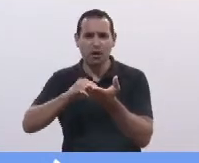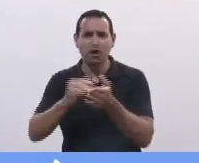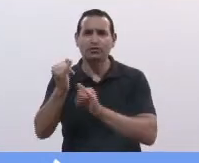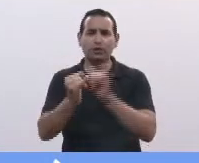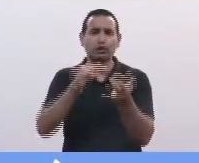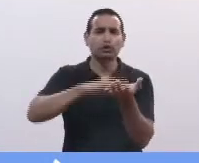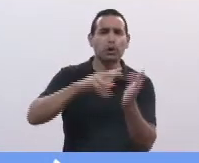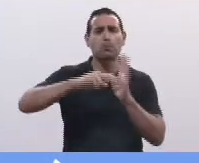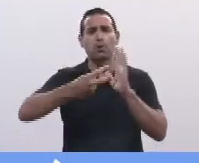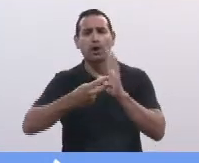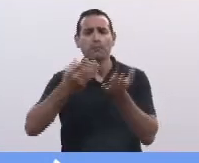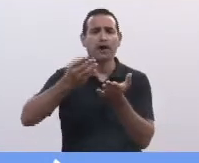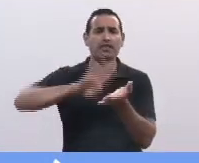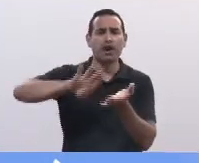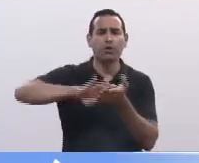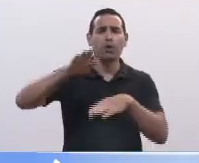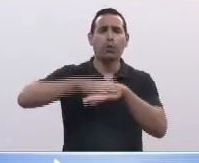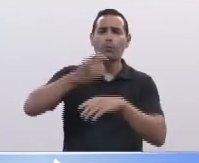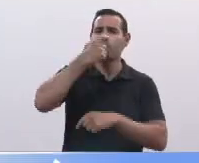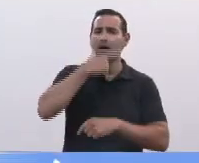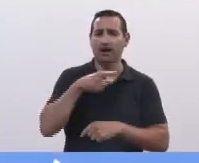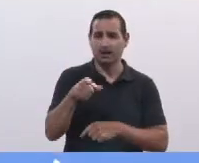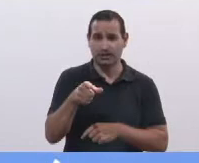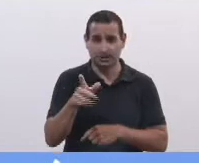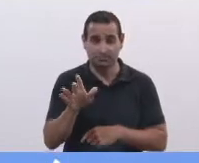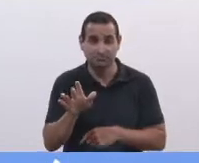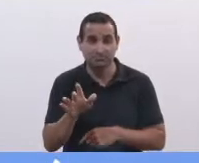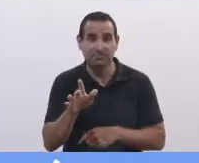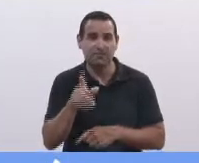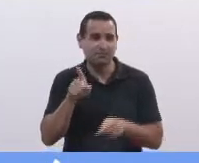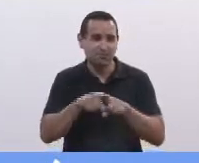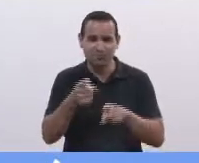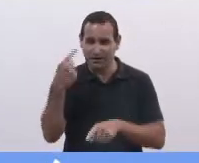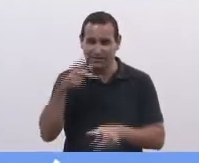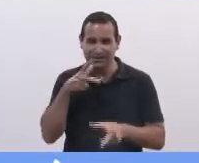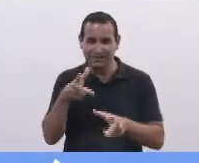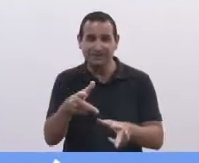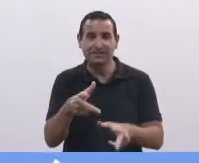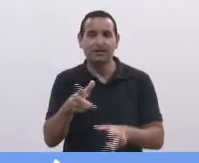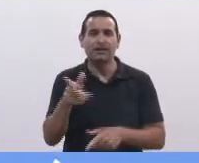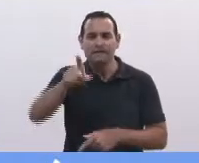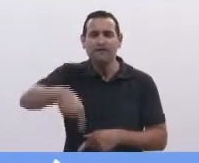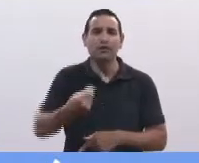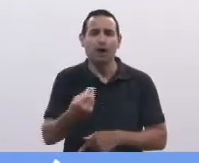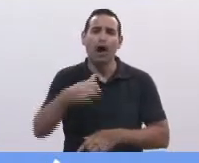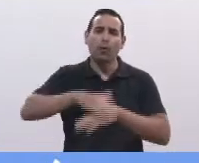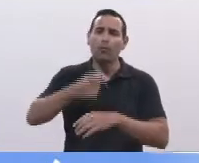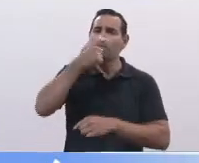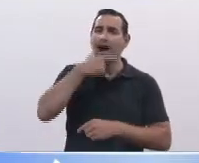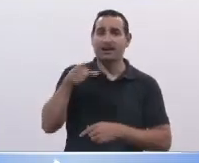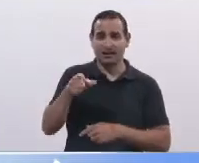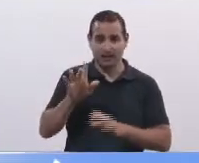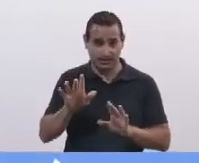senadores hablando de los problemas de deuda que generó Mauricio Macri. Como decía el otro día, todo comenzó con